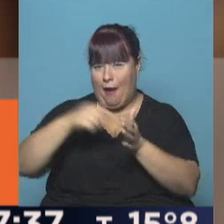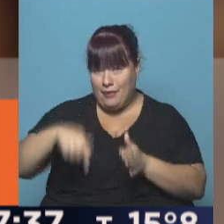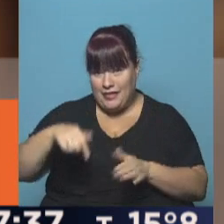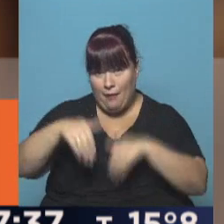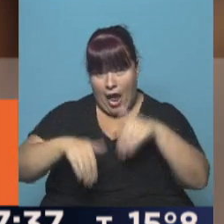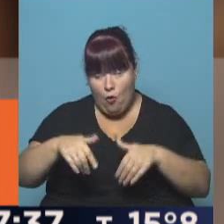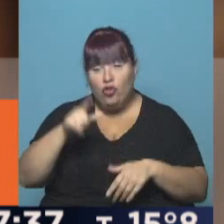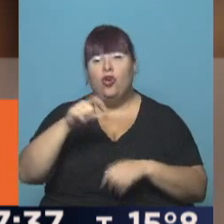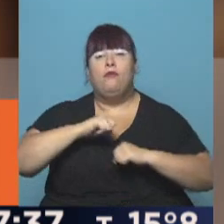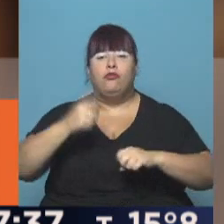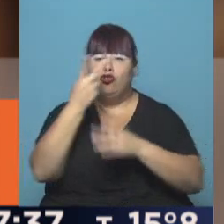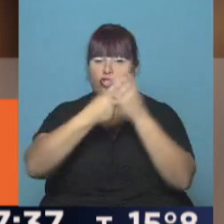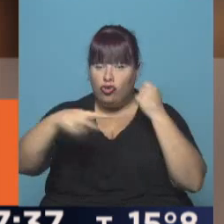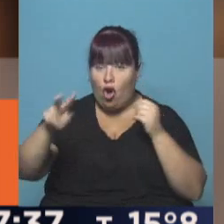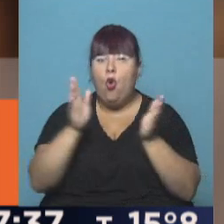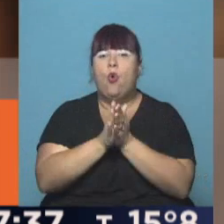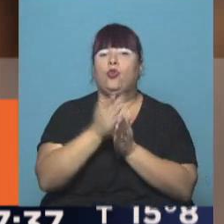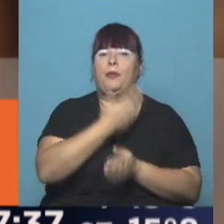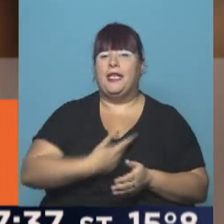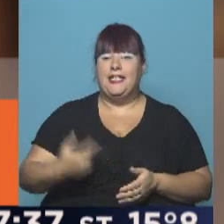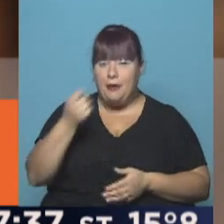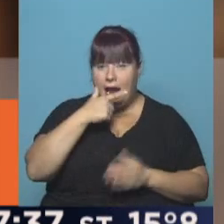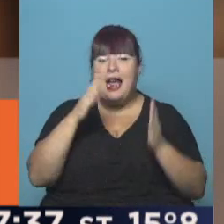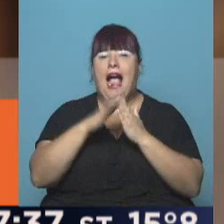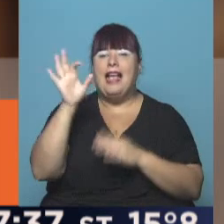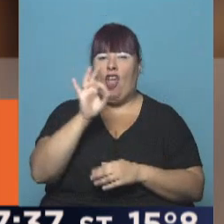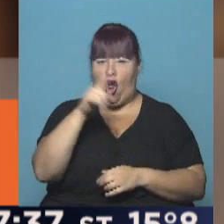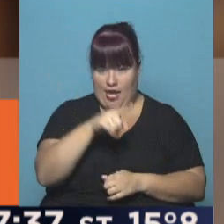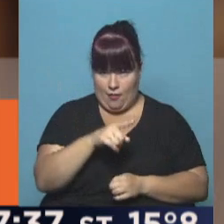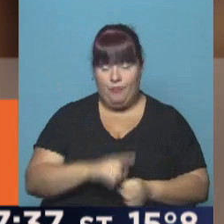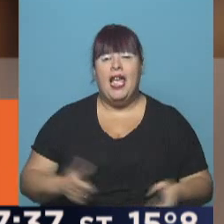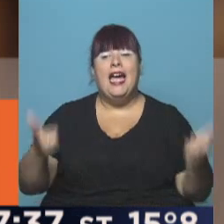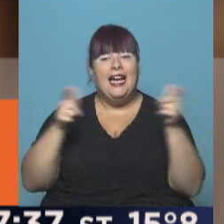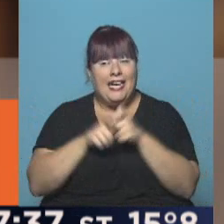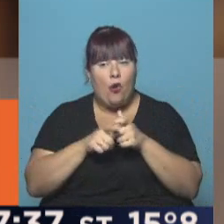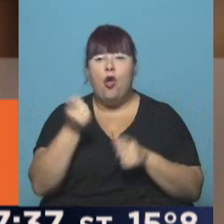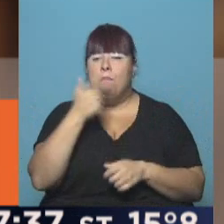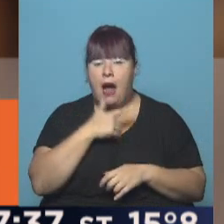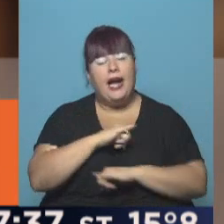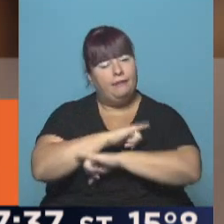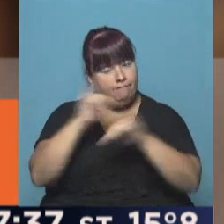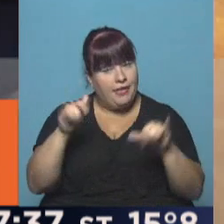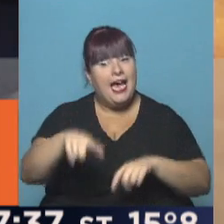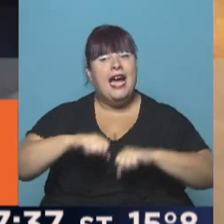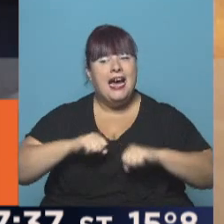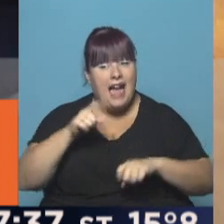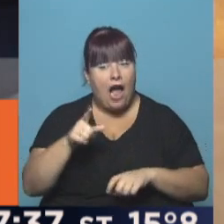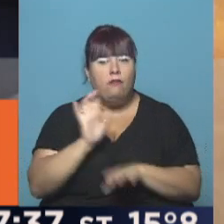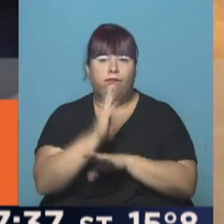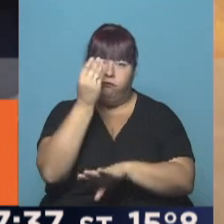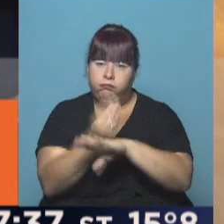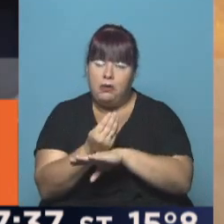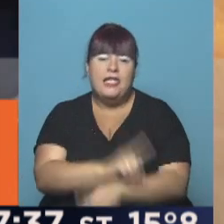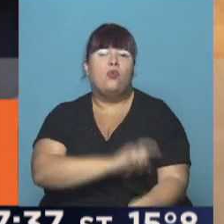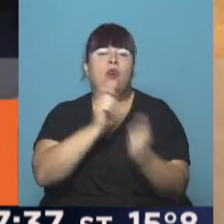lilita fue recibida a solas por el presidente macri en olivos en la reunión macri dejó claro que cardio representa